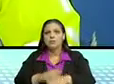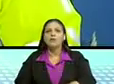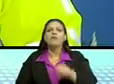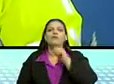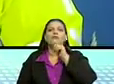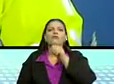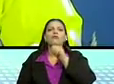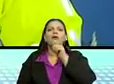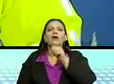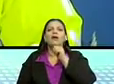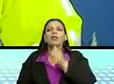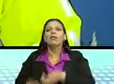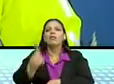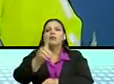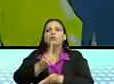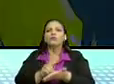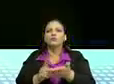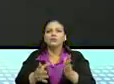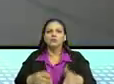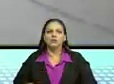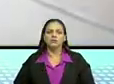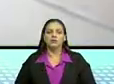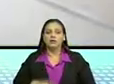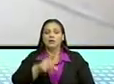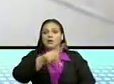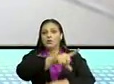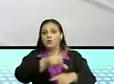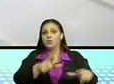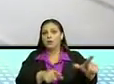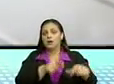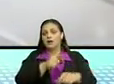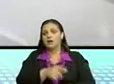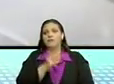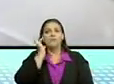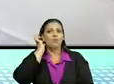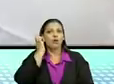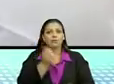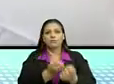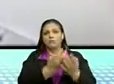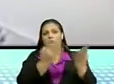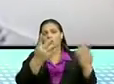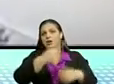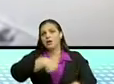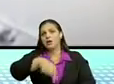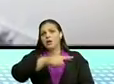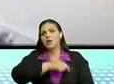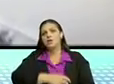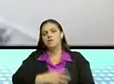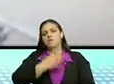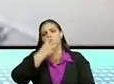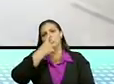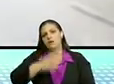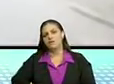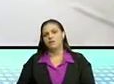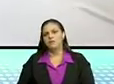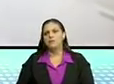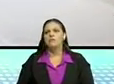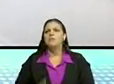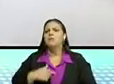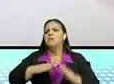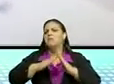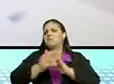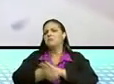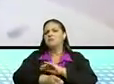molestas, están desesperadas, preocupadas, porque la madre de familia es la que se come toda la película. Claro. Ella es la que se queda en